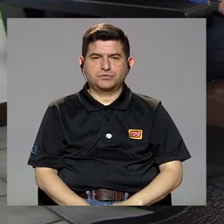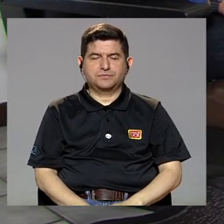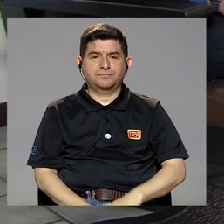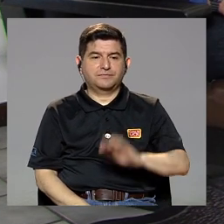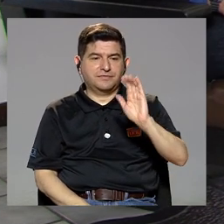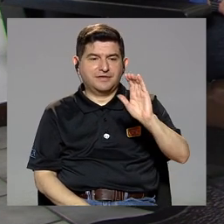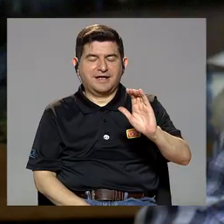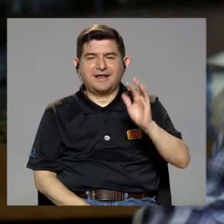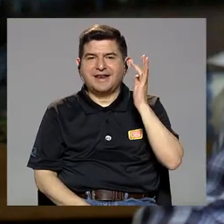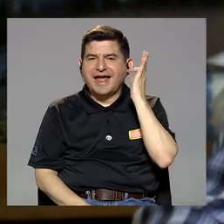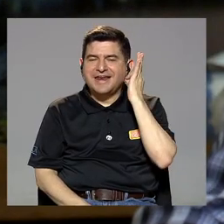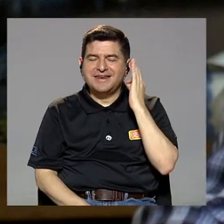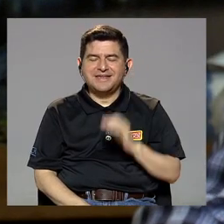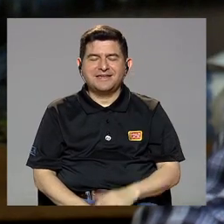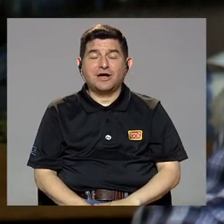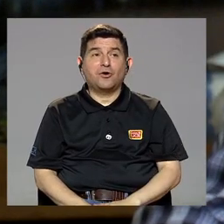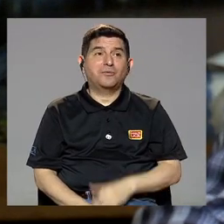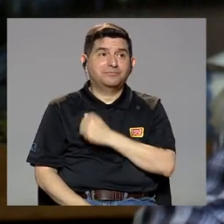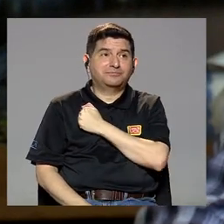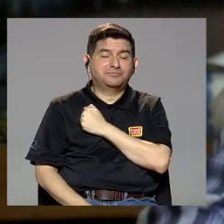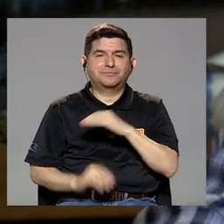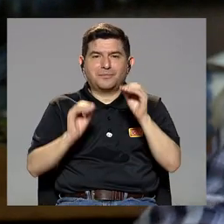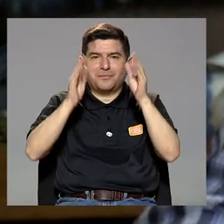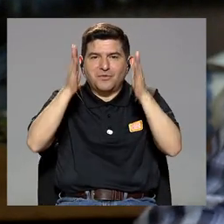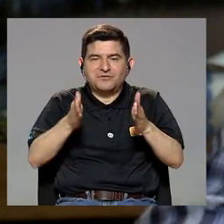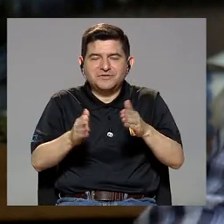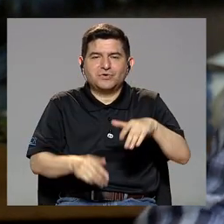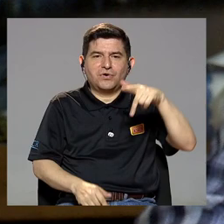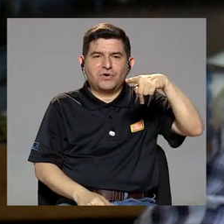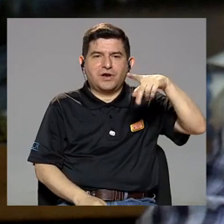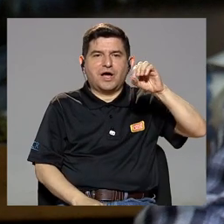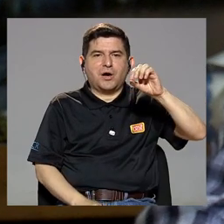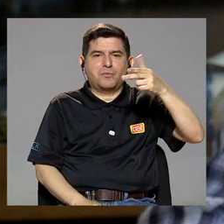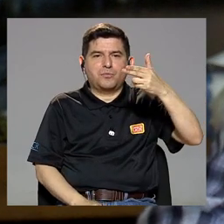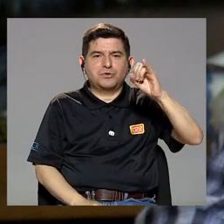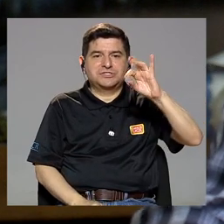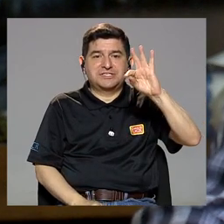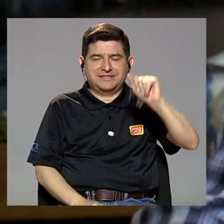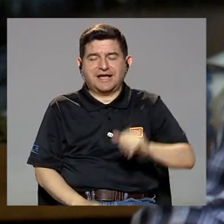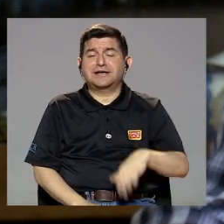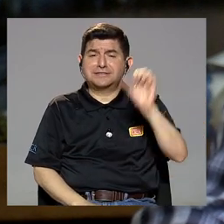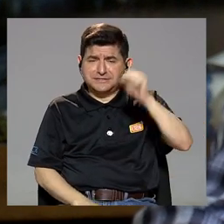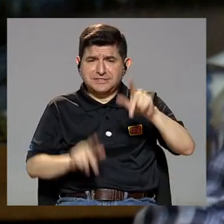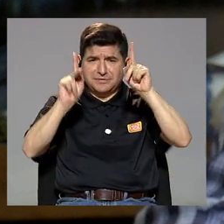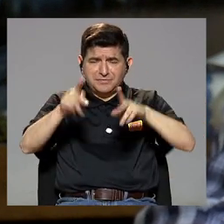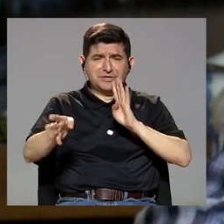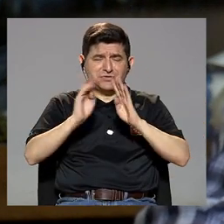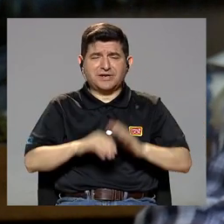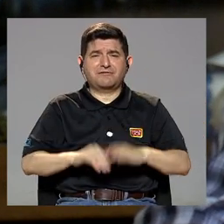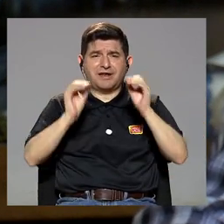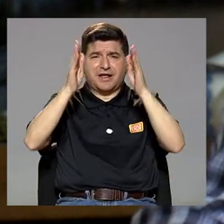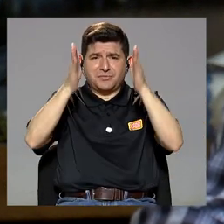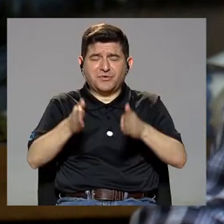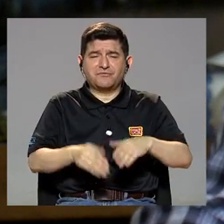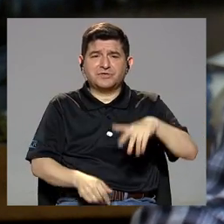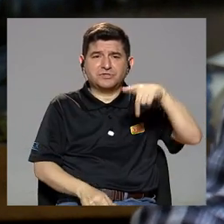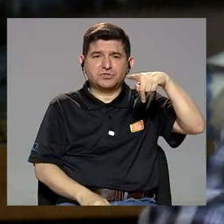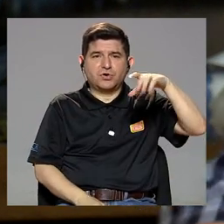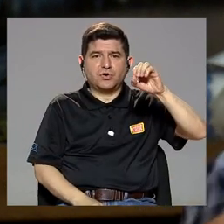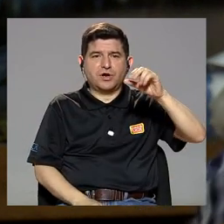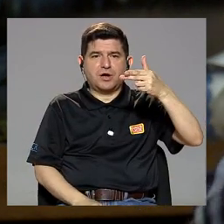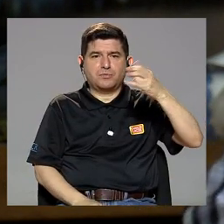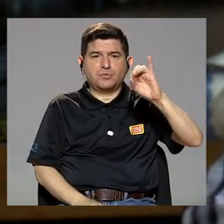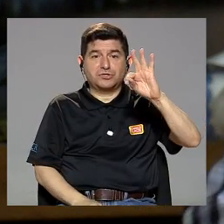pochita sí sí bueno esa es otra que hay mucha gente que ha hablado de la niña pochita y se quiere a dueños de